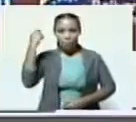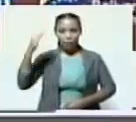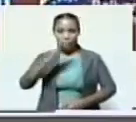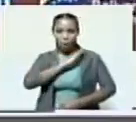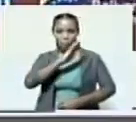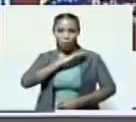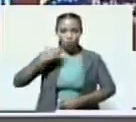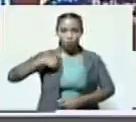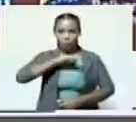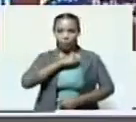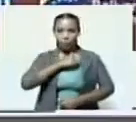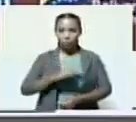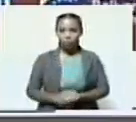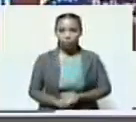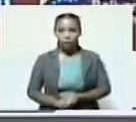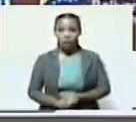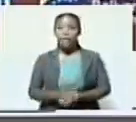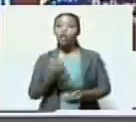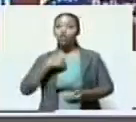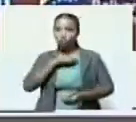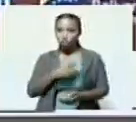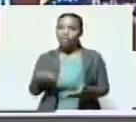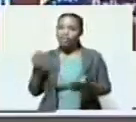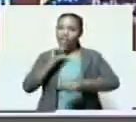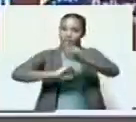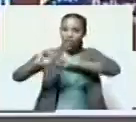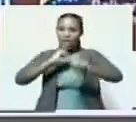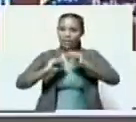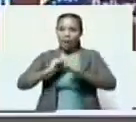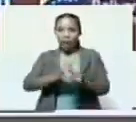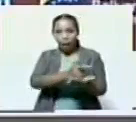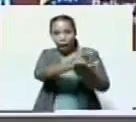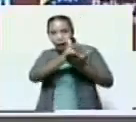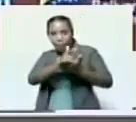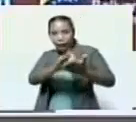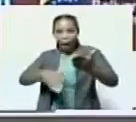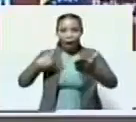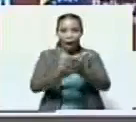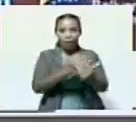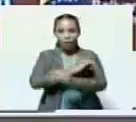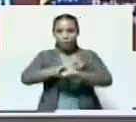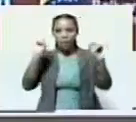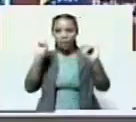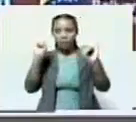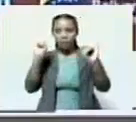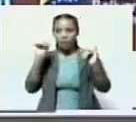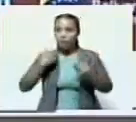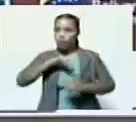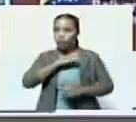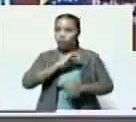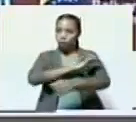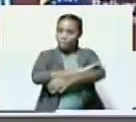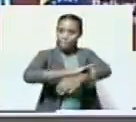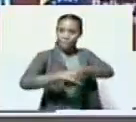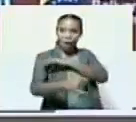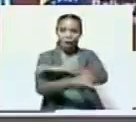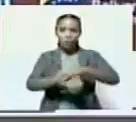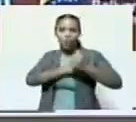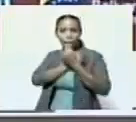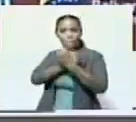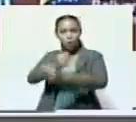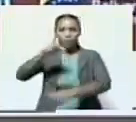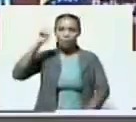pues. Y lo vamos a defender con las armas hasta el final. Y con nuestros brazos y con nuestro amor